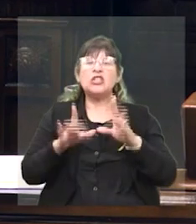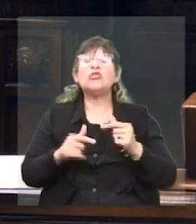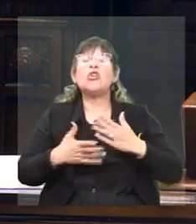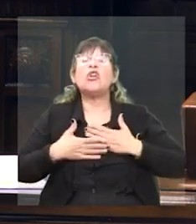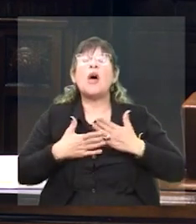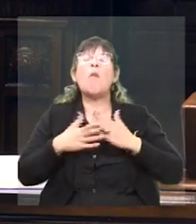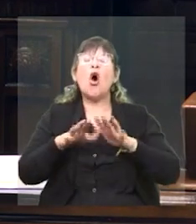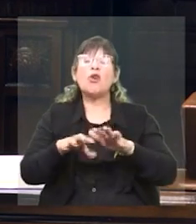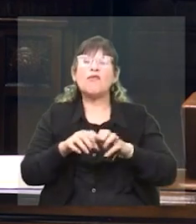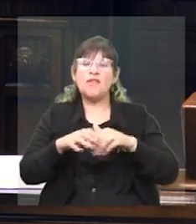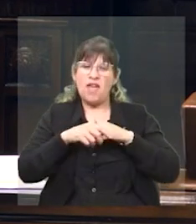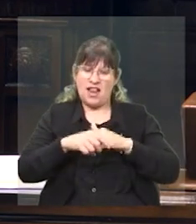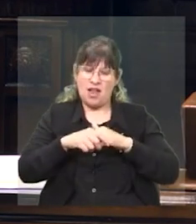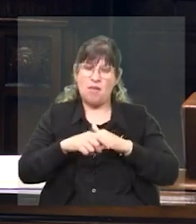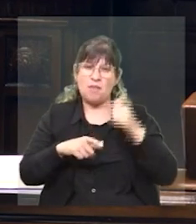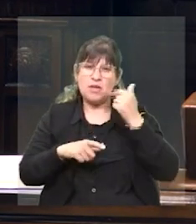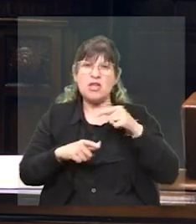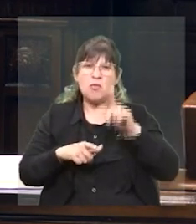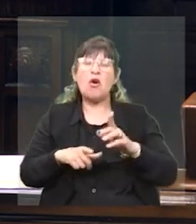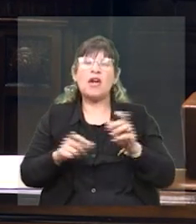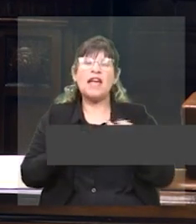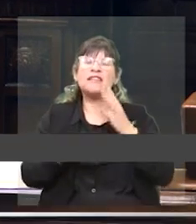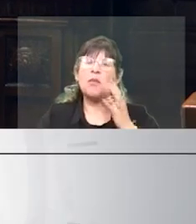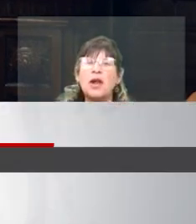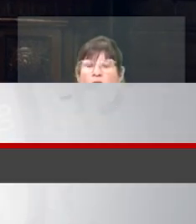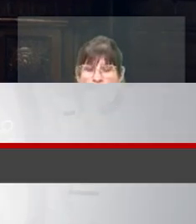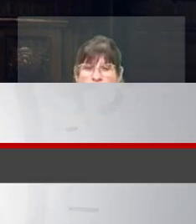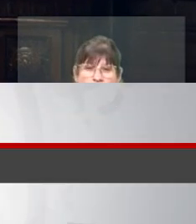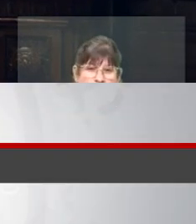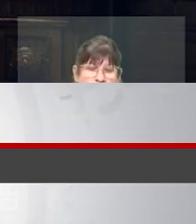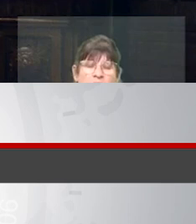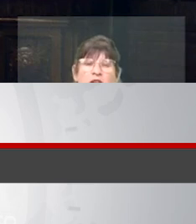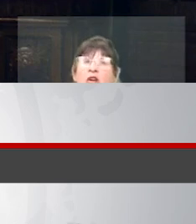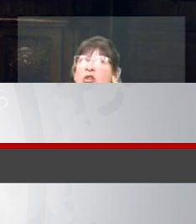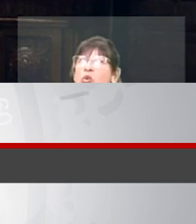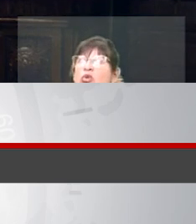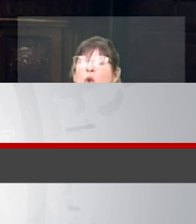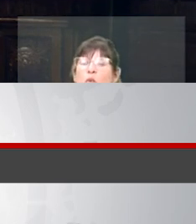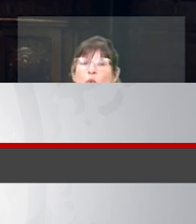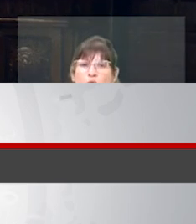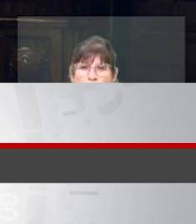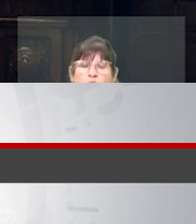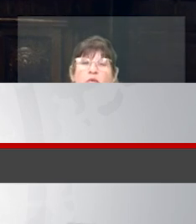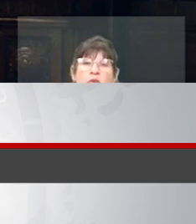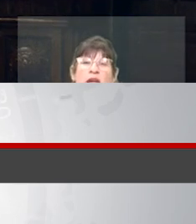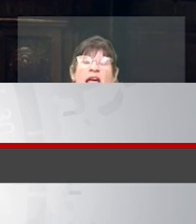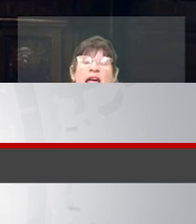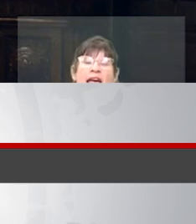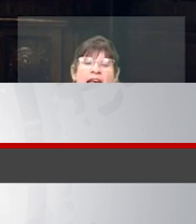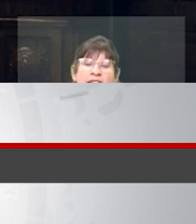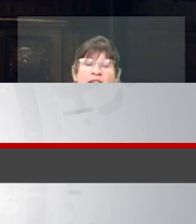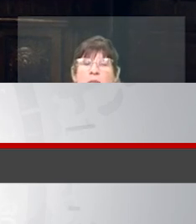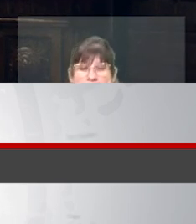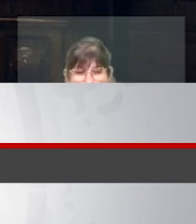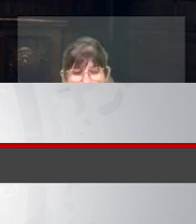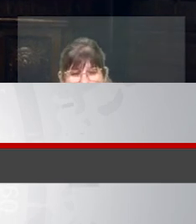amigo que hace el perdón surco sembrado he sentido tu voz padre en el patio vi a mis